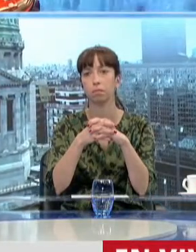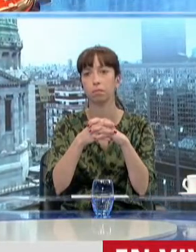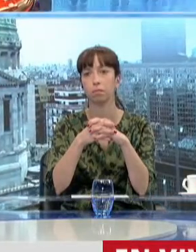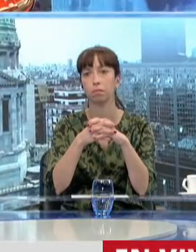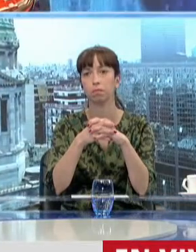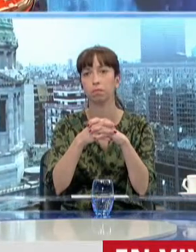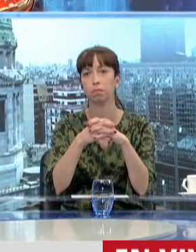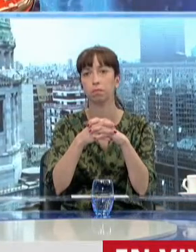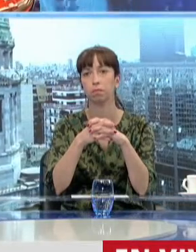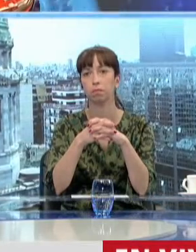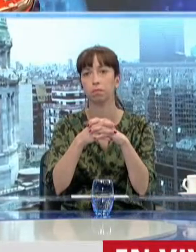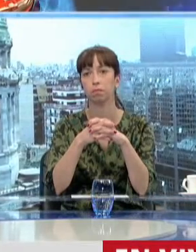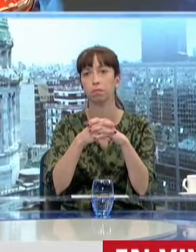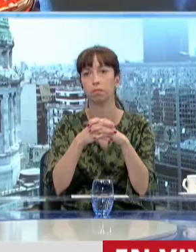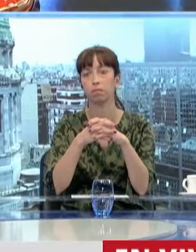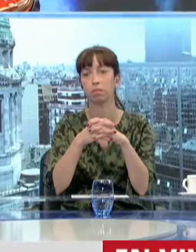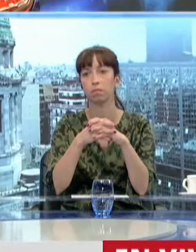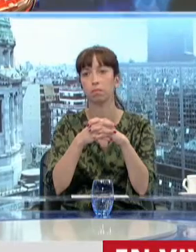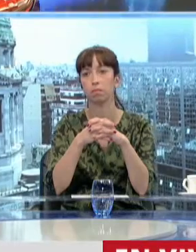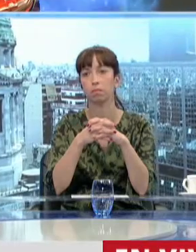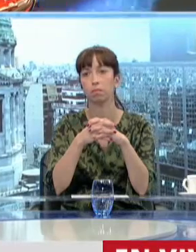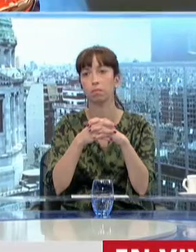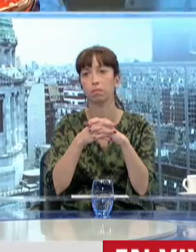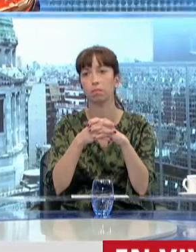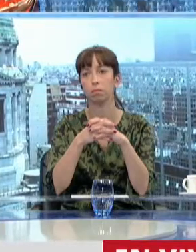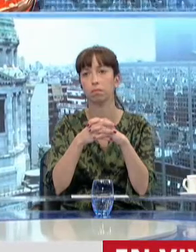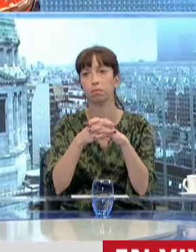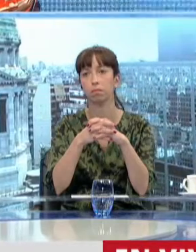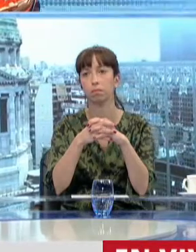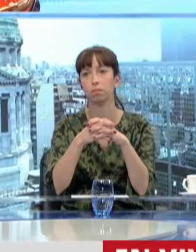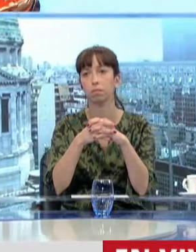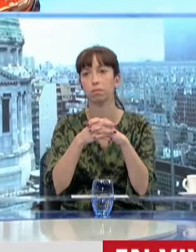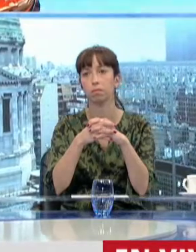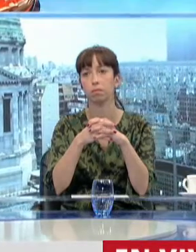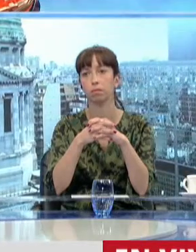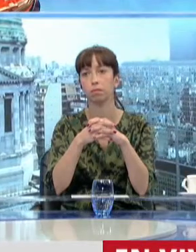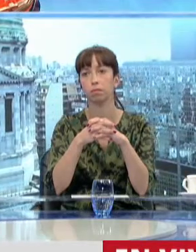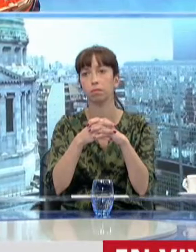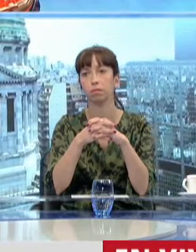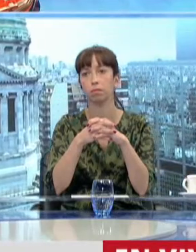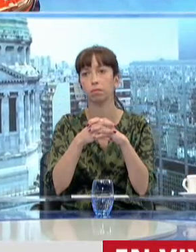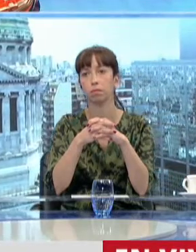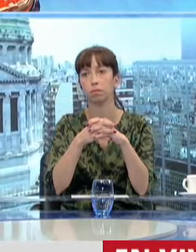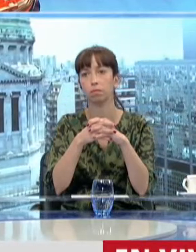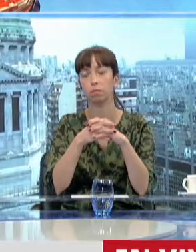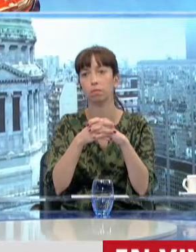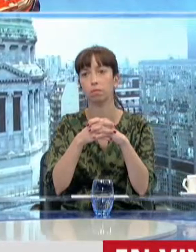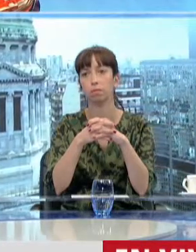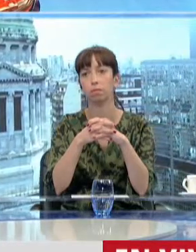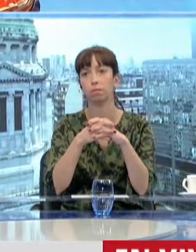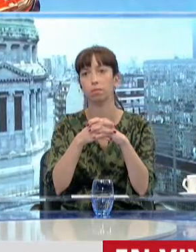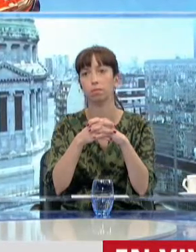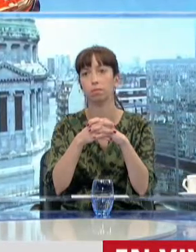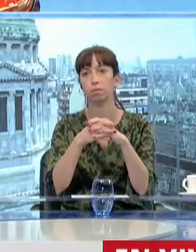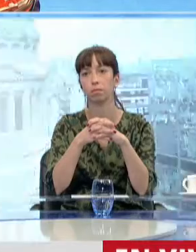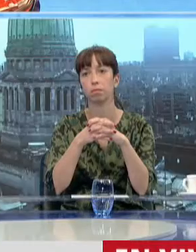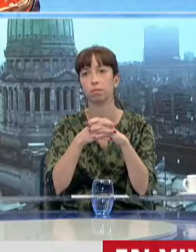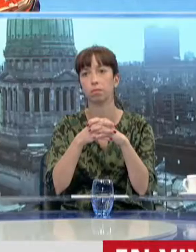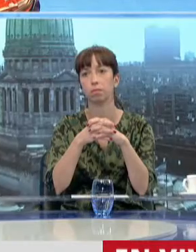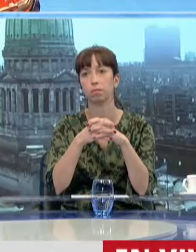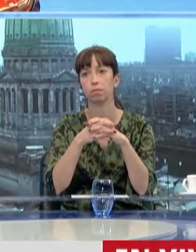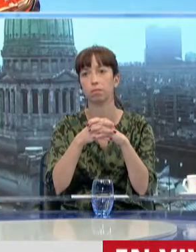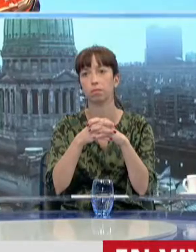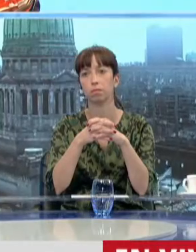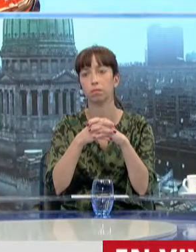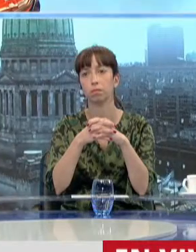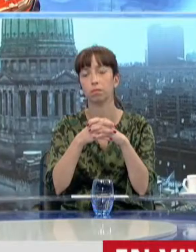Monetario y la emisión la bajó al 6%, en un clima de absoluta recesión económica. Conocemos